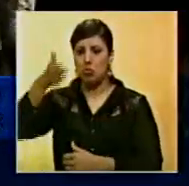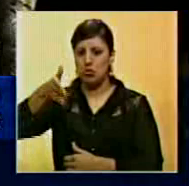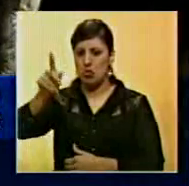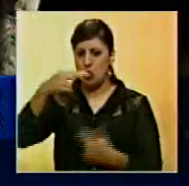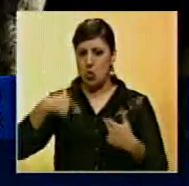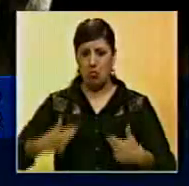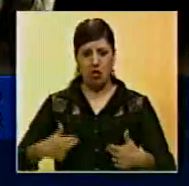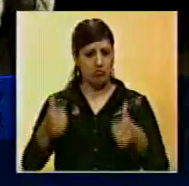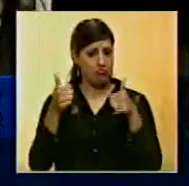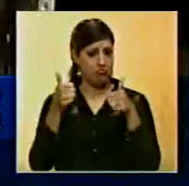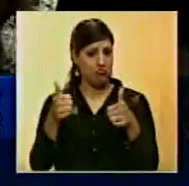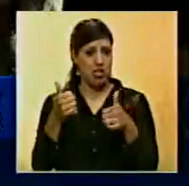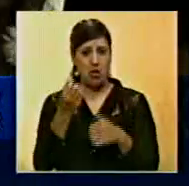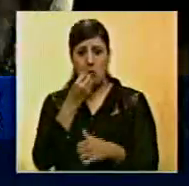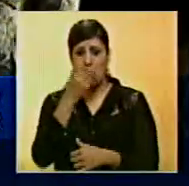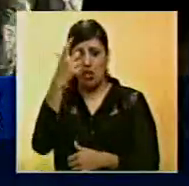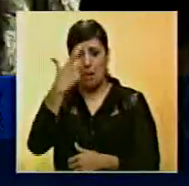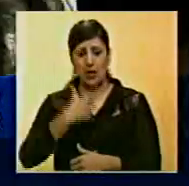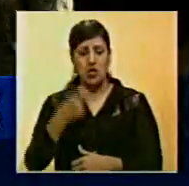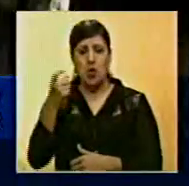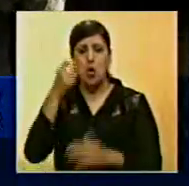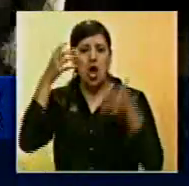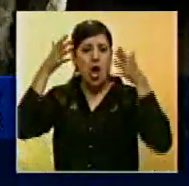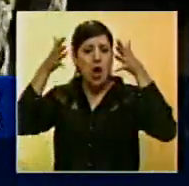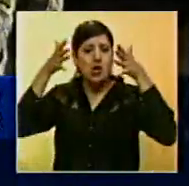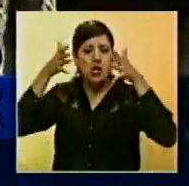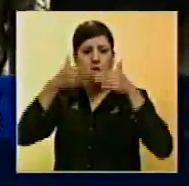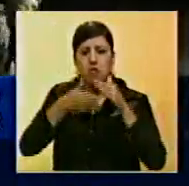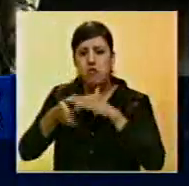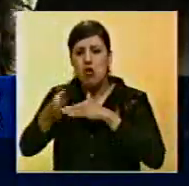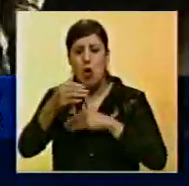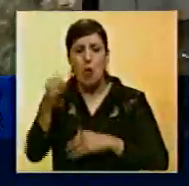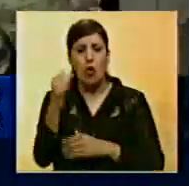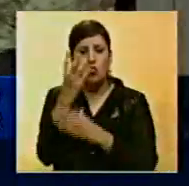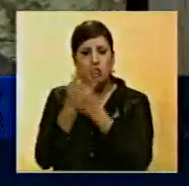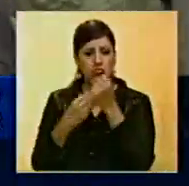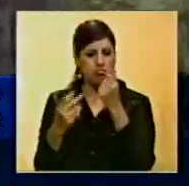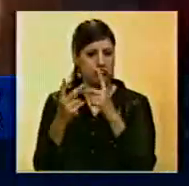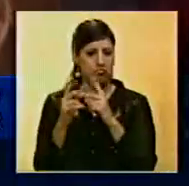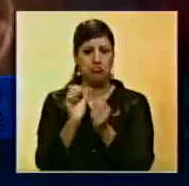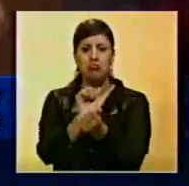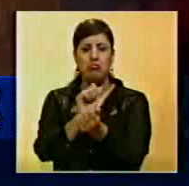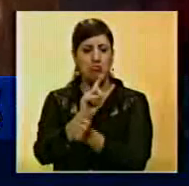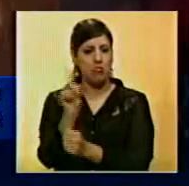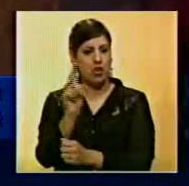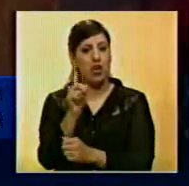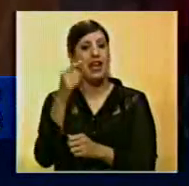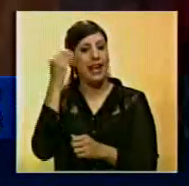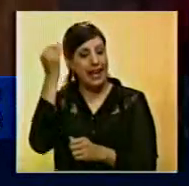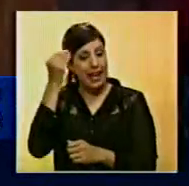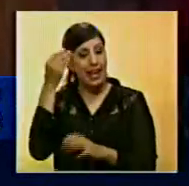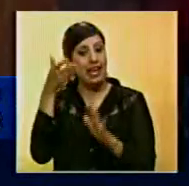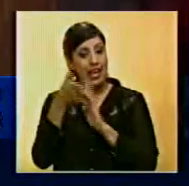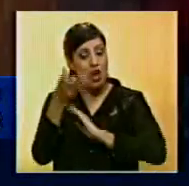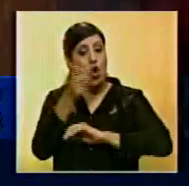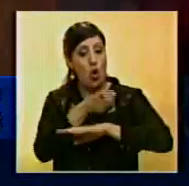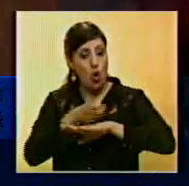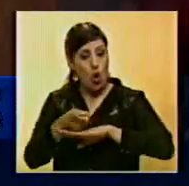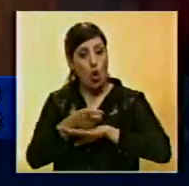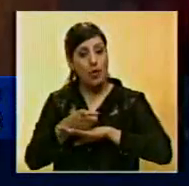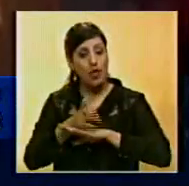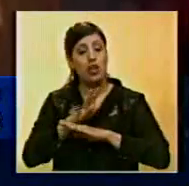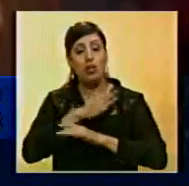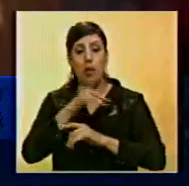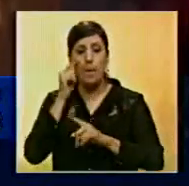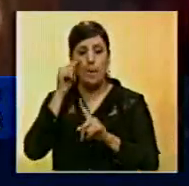ser humano que en ningún momento buscó orientar a la policía para su captura y que se cree el gobierno mexicano lo ha